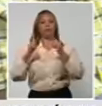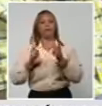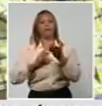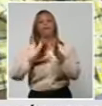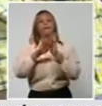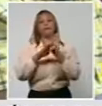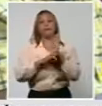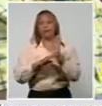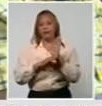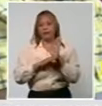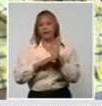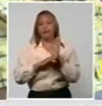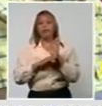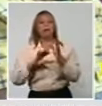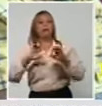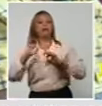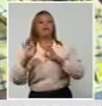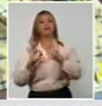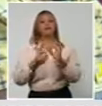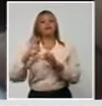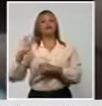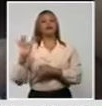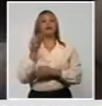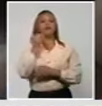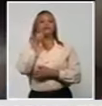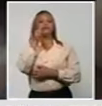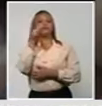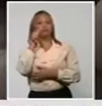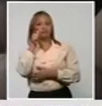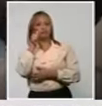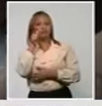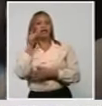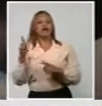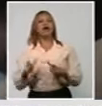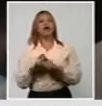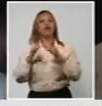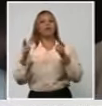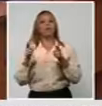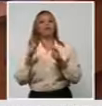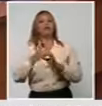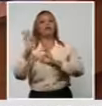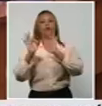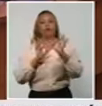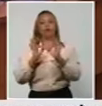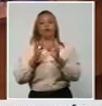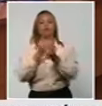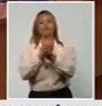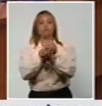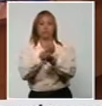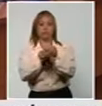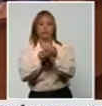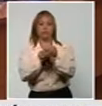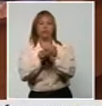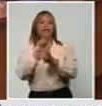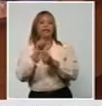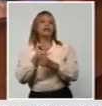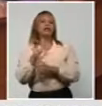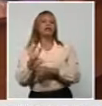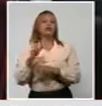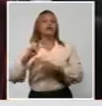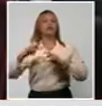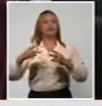establecidas, al perfeccionamiento de la vigilancia epidemiológica y al aumento de la percepción de riesgo. Esta frase tan recurrente no solo